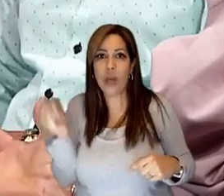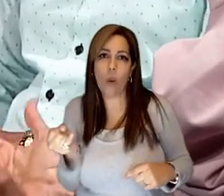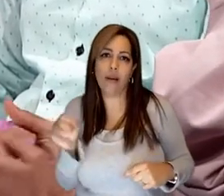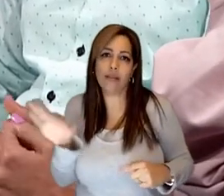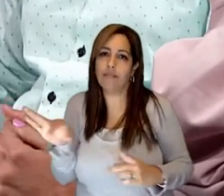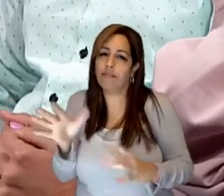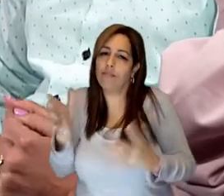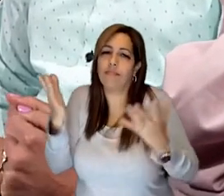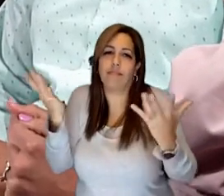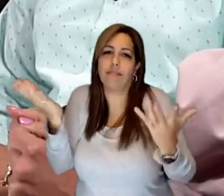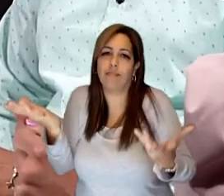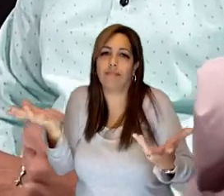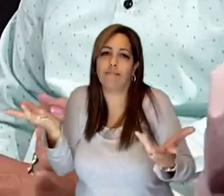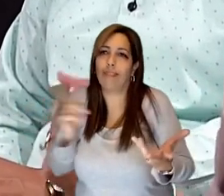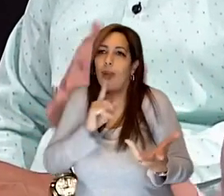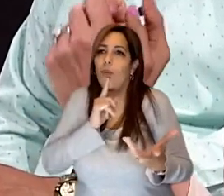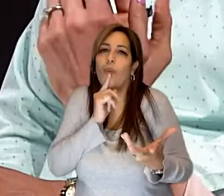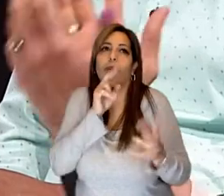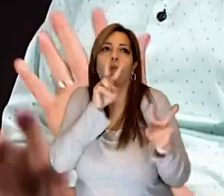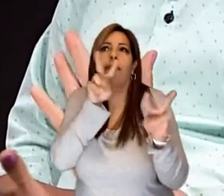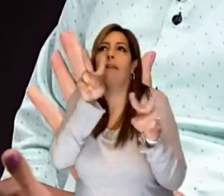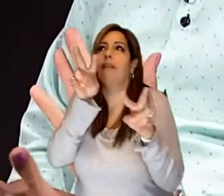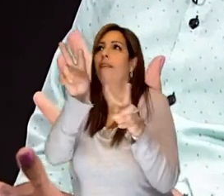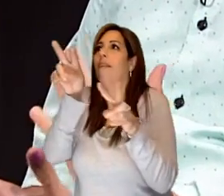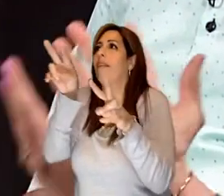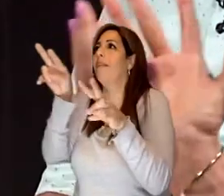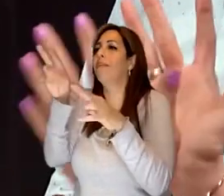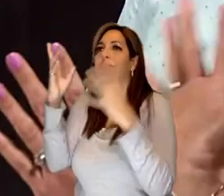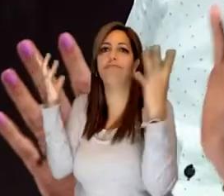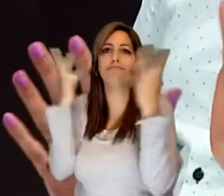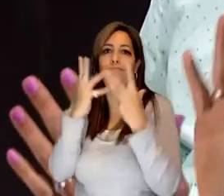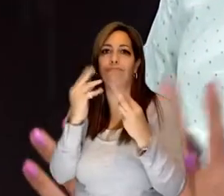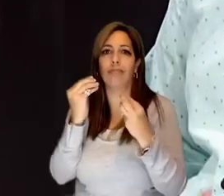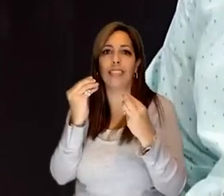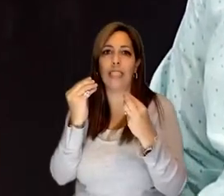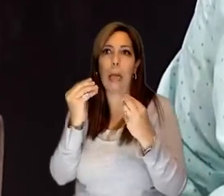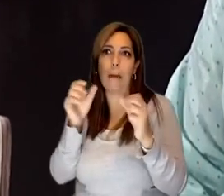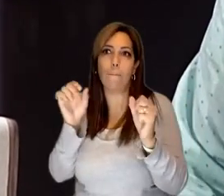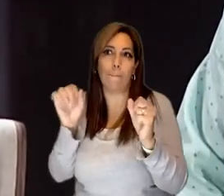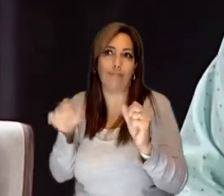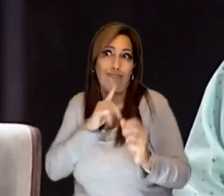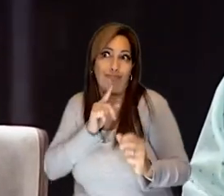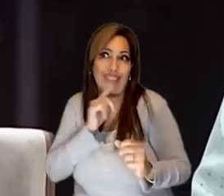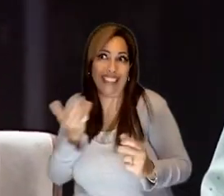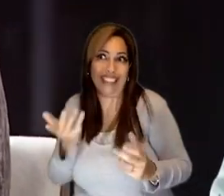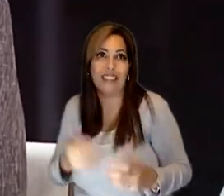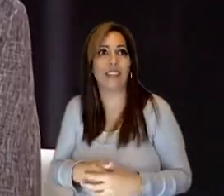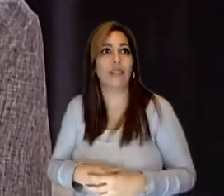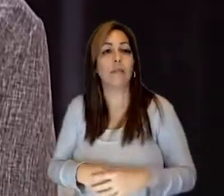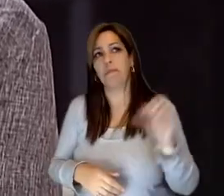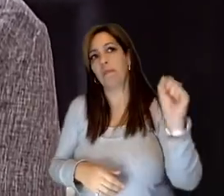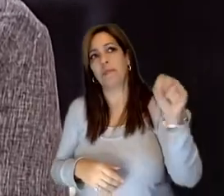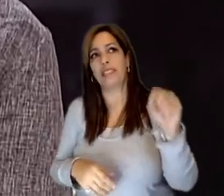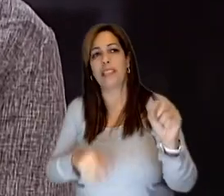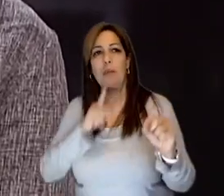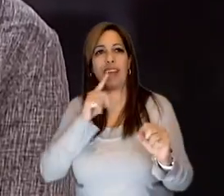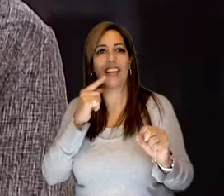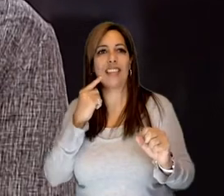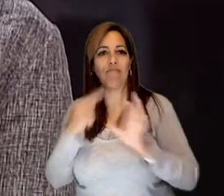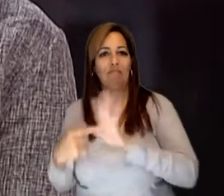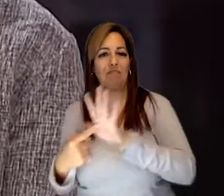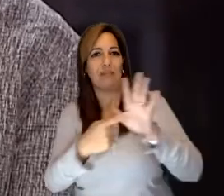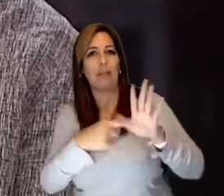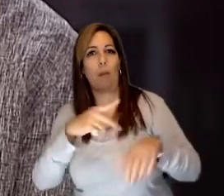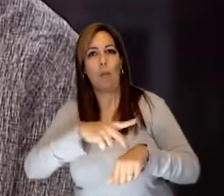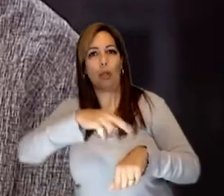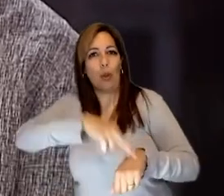ese lugar obviamente tiene un paisaje maravilloso y muchas otras cosas que podemos resaltar. Ciertamente es una de las caras de Puerto Rico